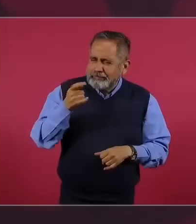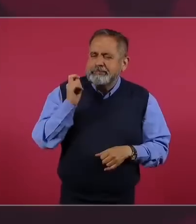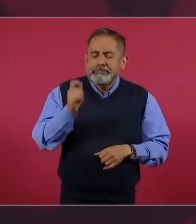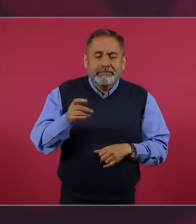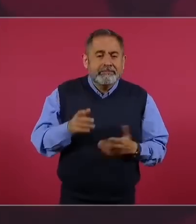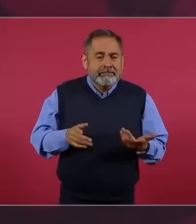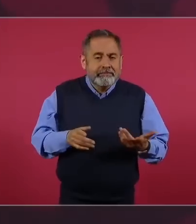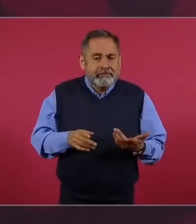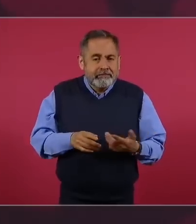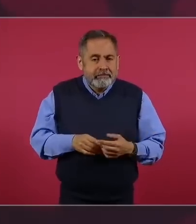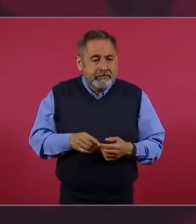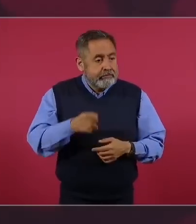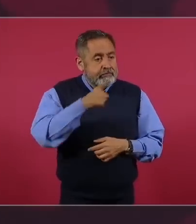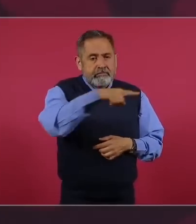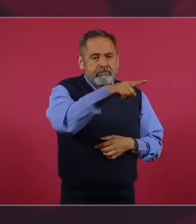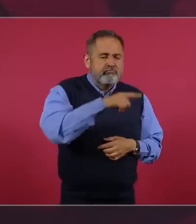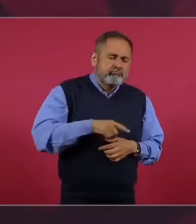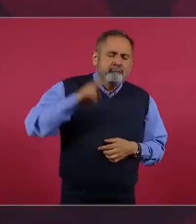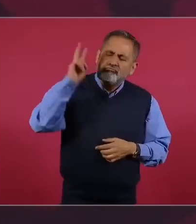es que se atreven